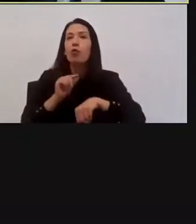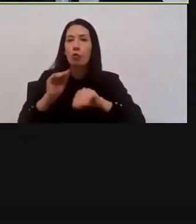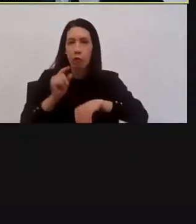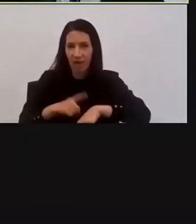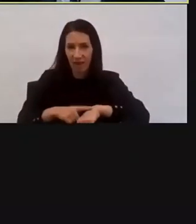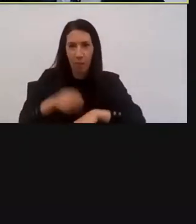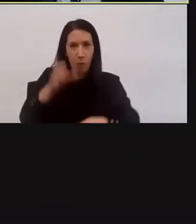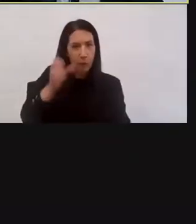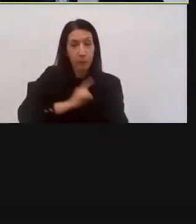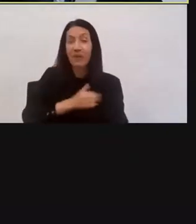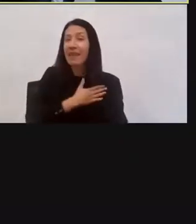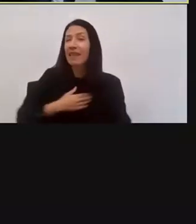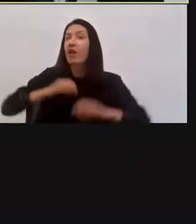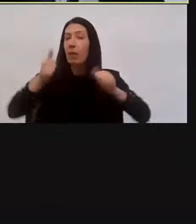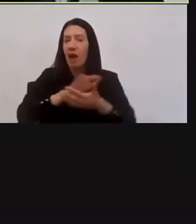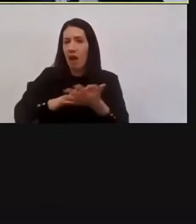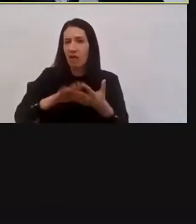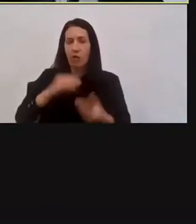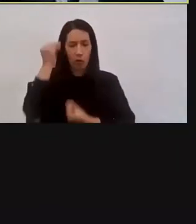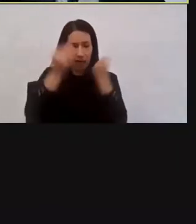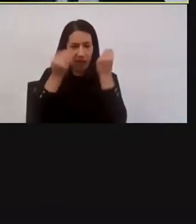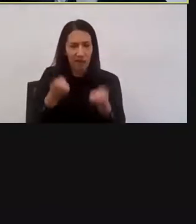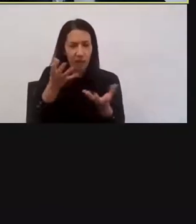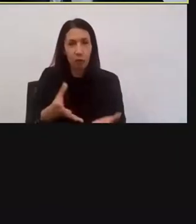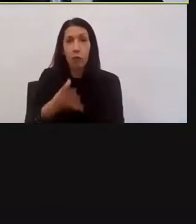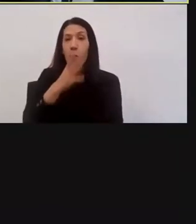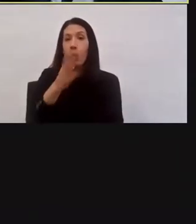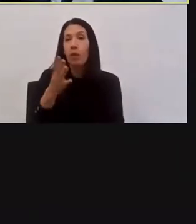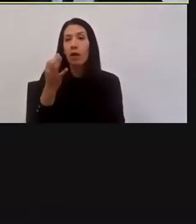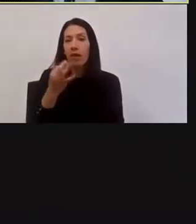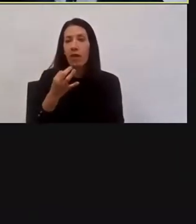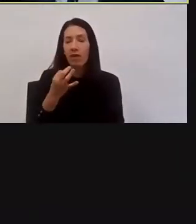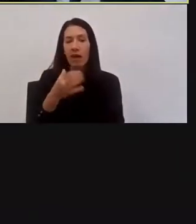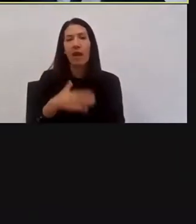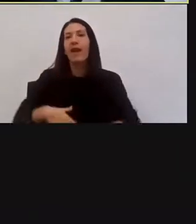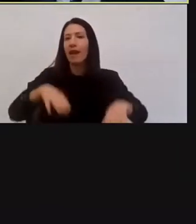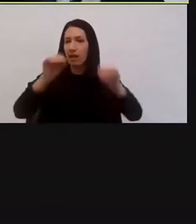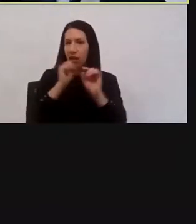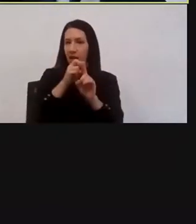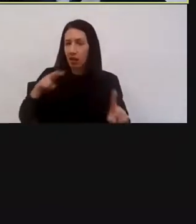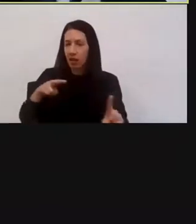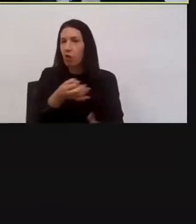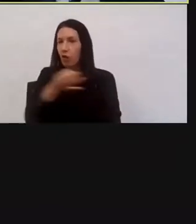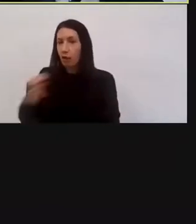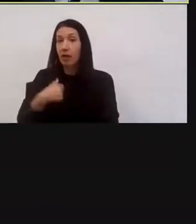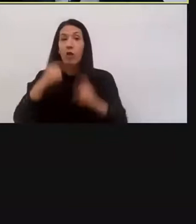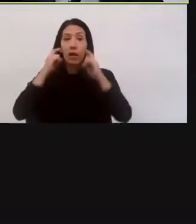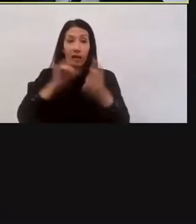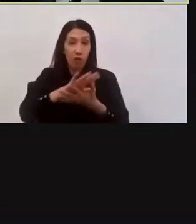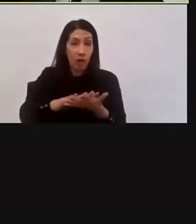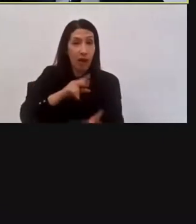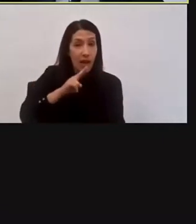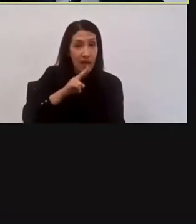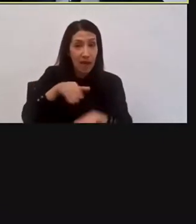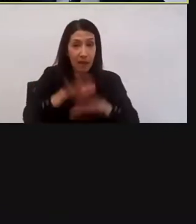gustaría empezar haciendo algunas reflexiones, porque creo que tenemos que tomar la perspectiva, en este caso, correcta. Voy a intentar hablar despacio, pido disculpas